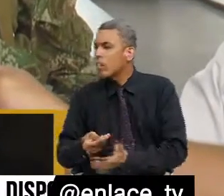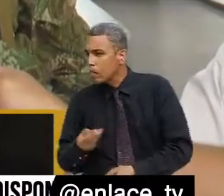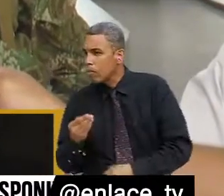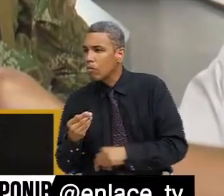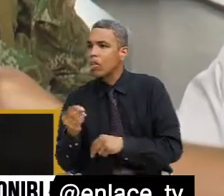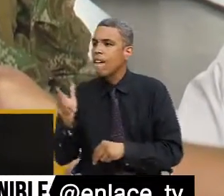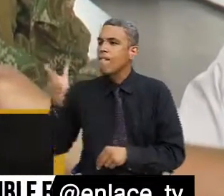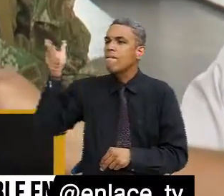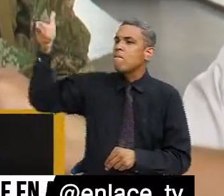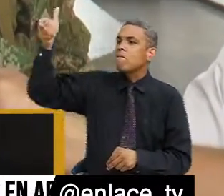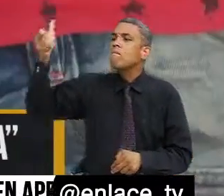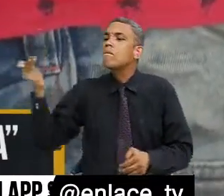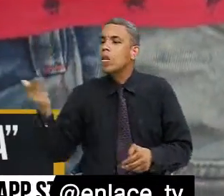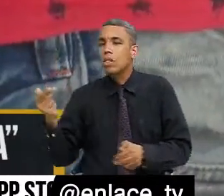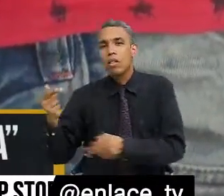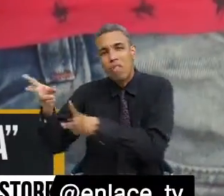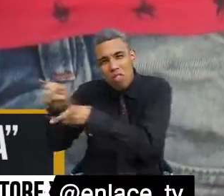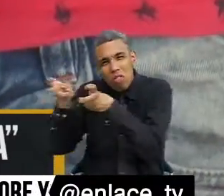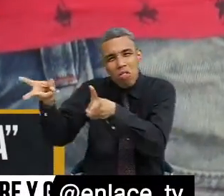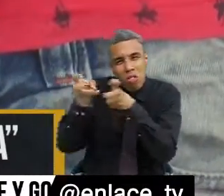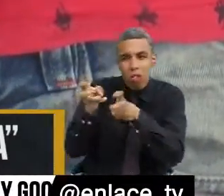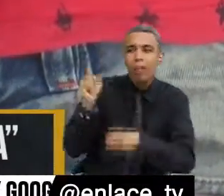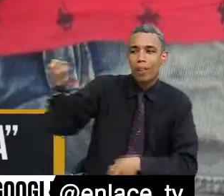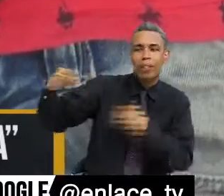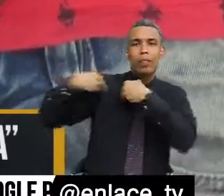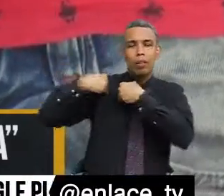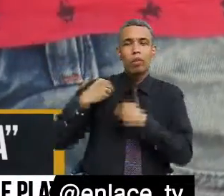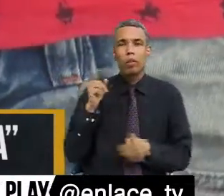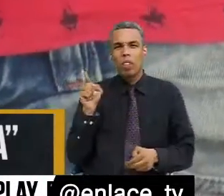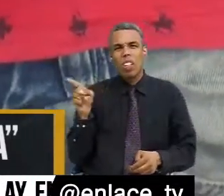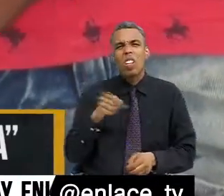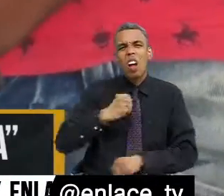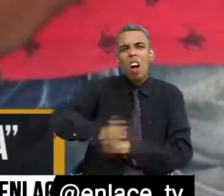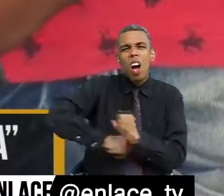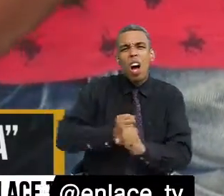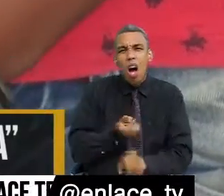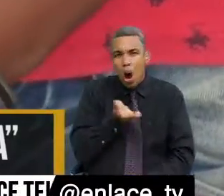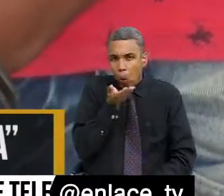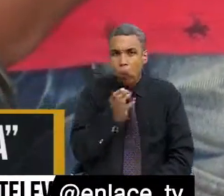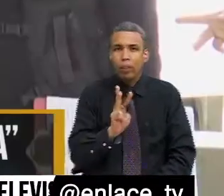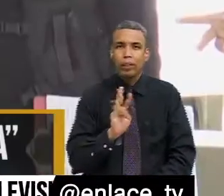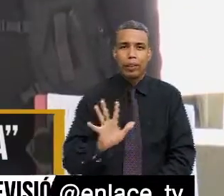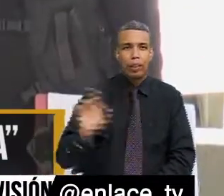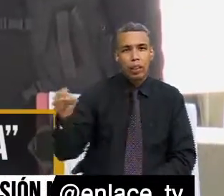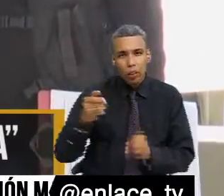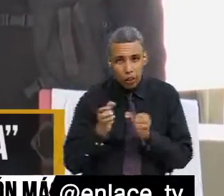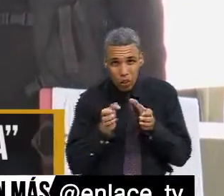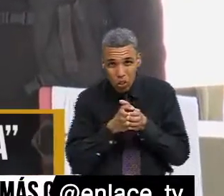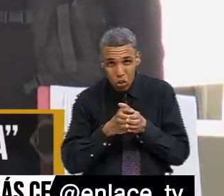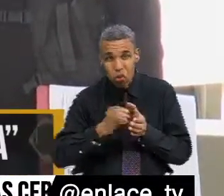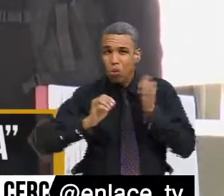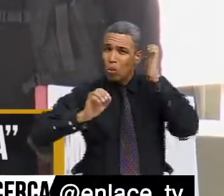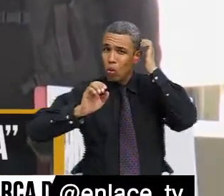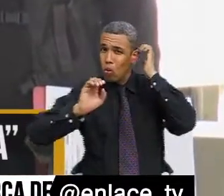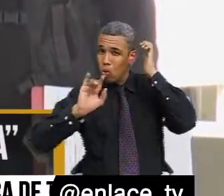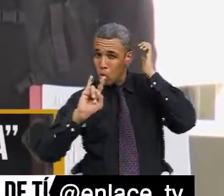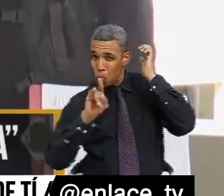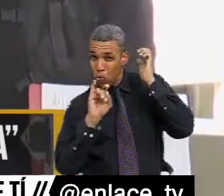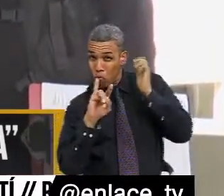el municipio de Puerto Wilches. Musa, de 35 años de edad, era presuntamente el segundo al mando de la banda denominada como Los Bares del